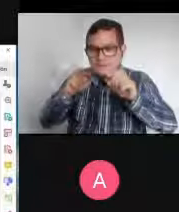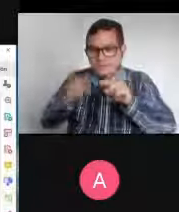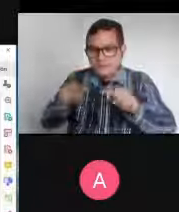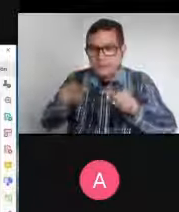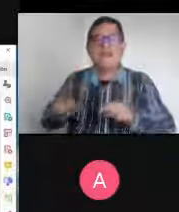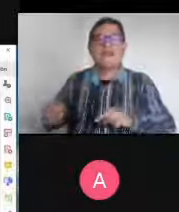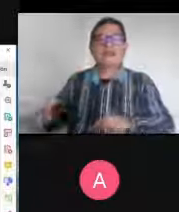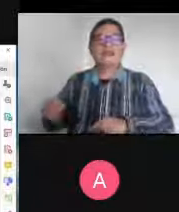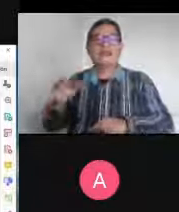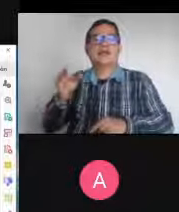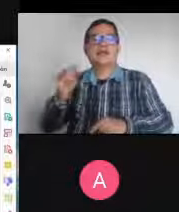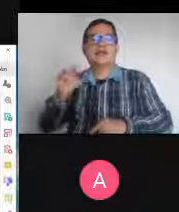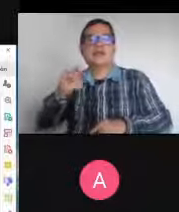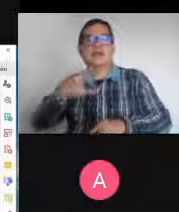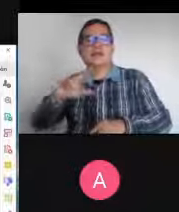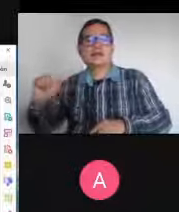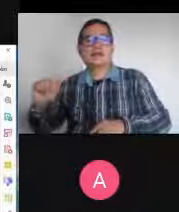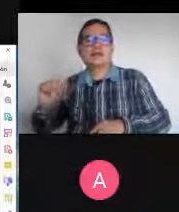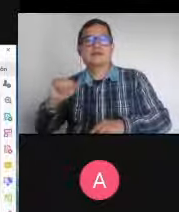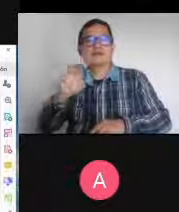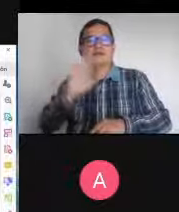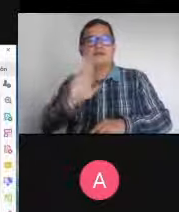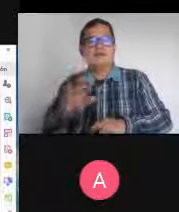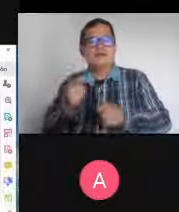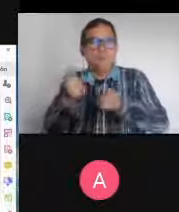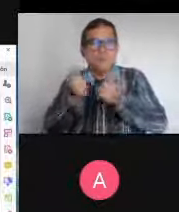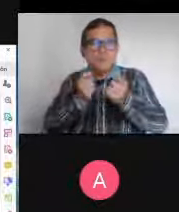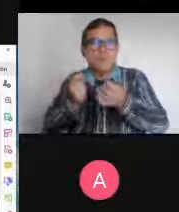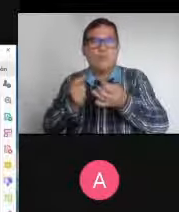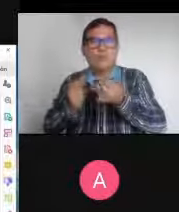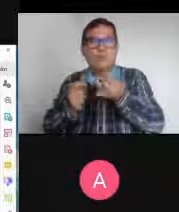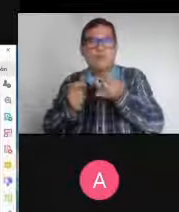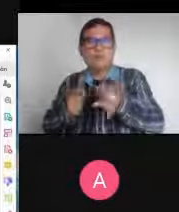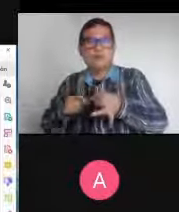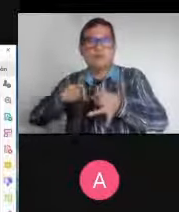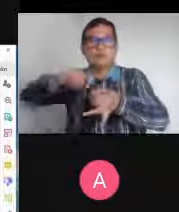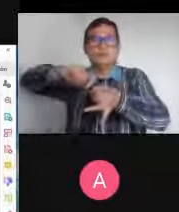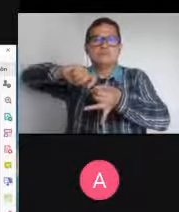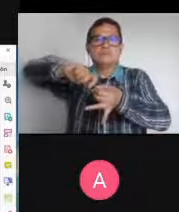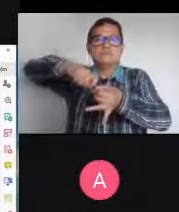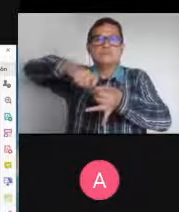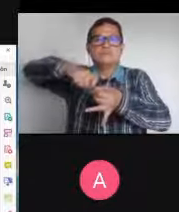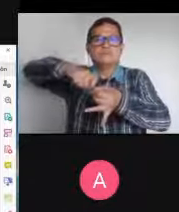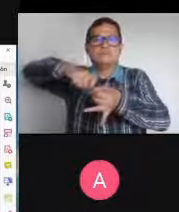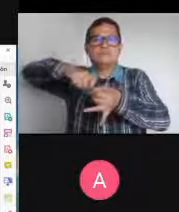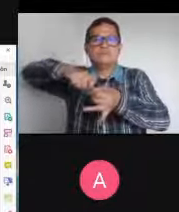Bueno, este circuito pues la idea es que ustedes modifiquen el potenciómetro, lo muevan,